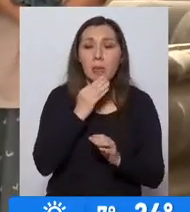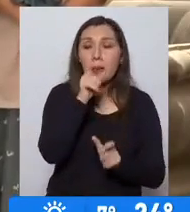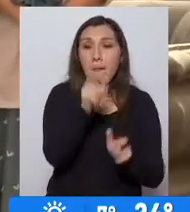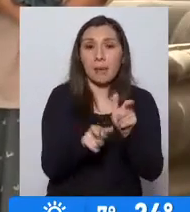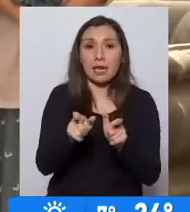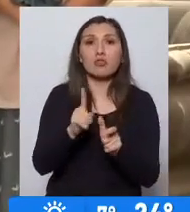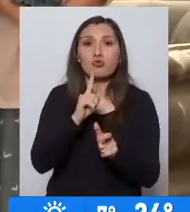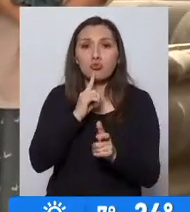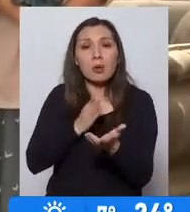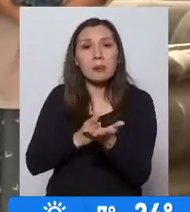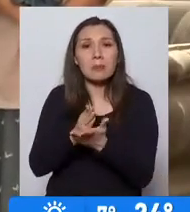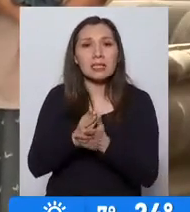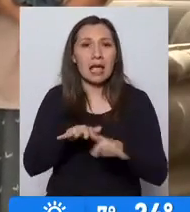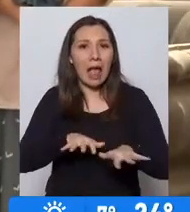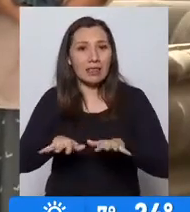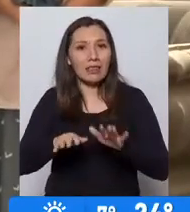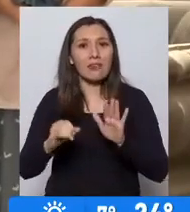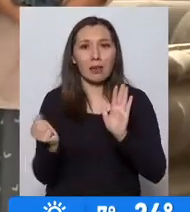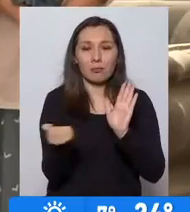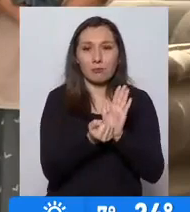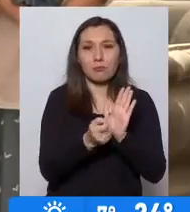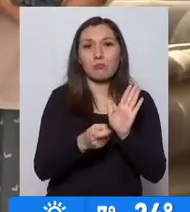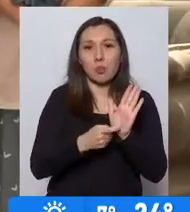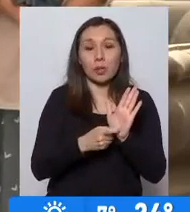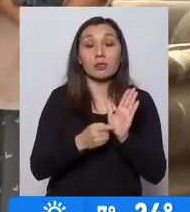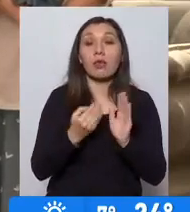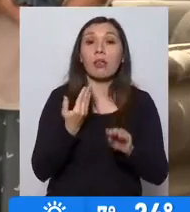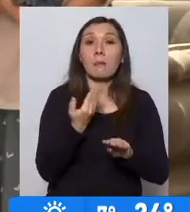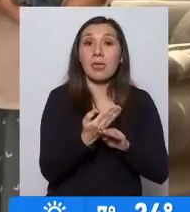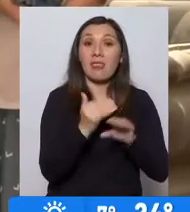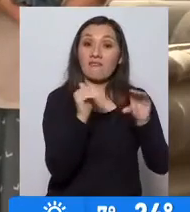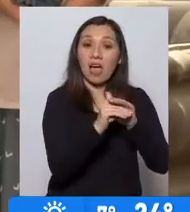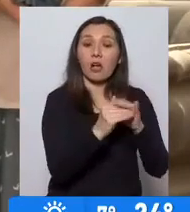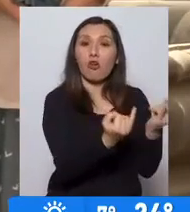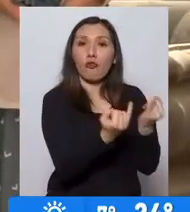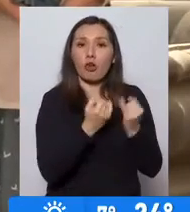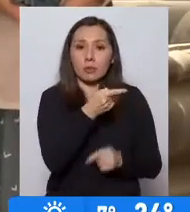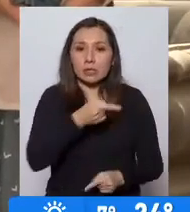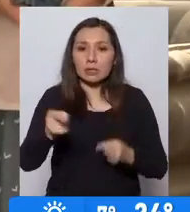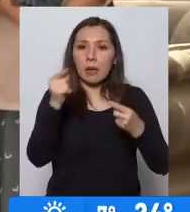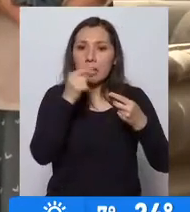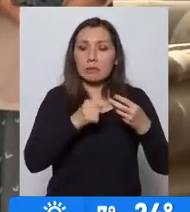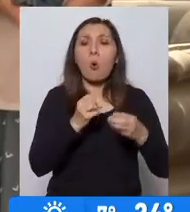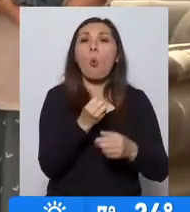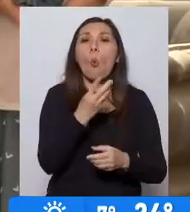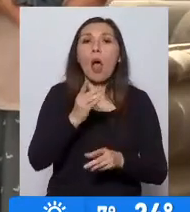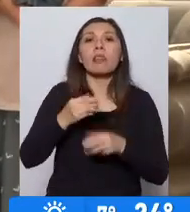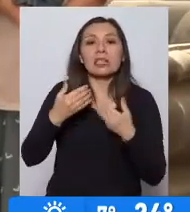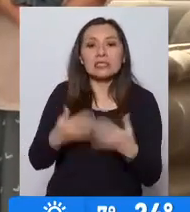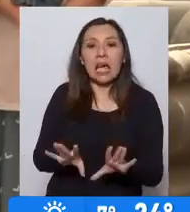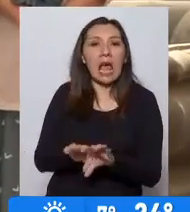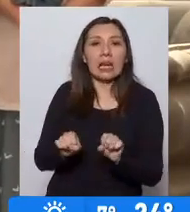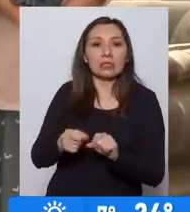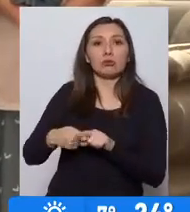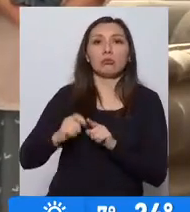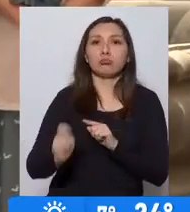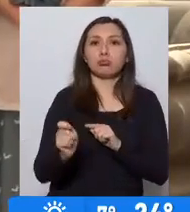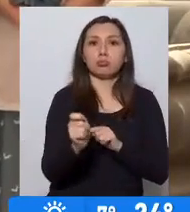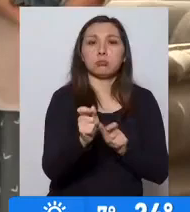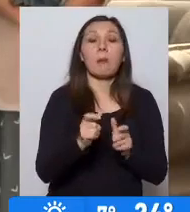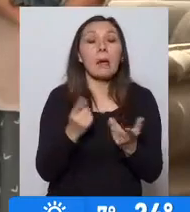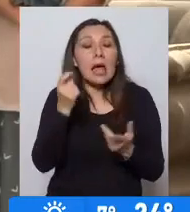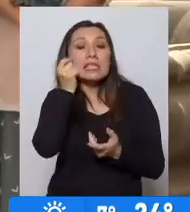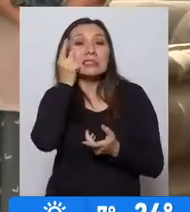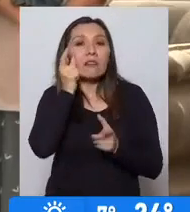personas con inicio de actividad. Les hemos pedido a los bancos que informen semanalmente del número de préstamos que están otorgando para poder llevar un